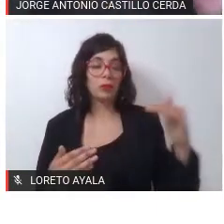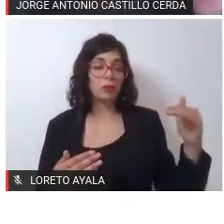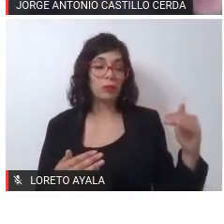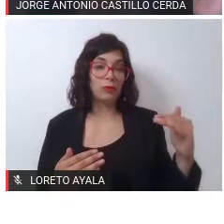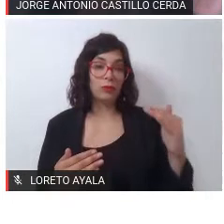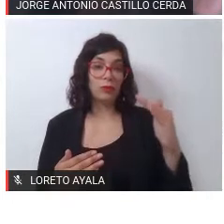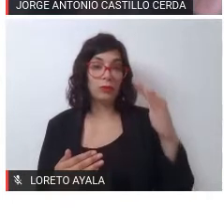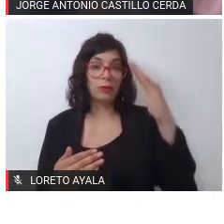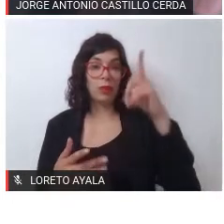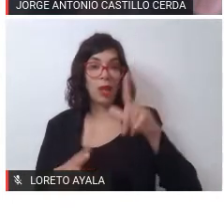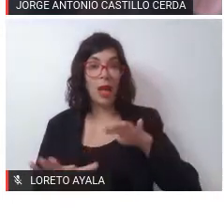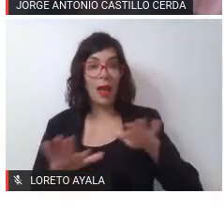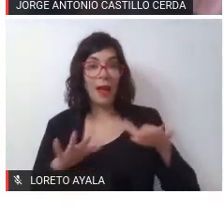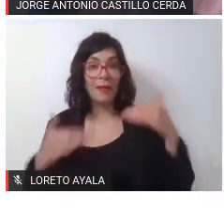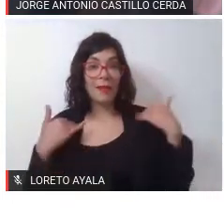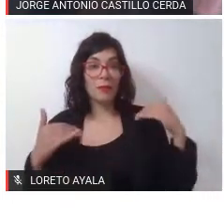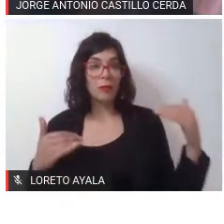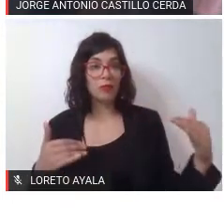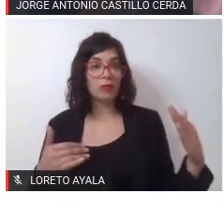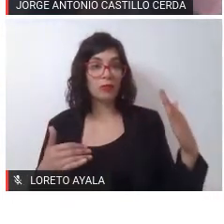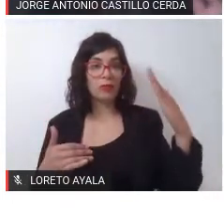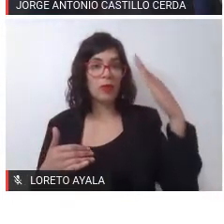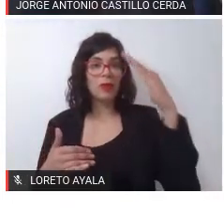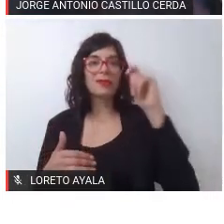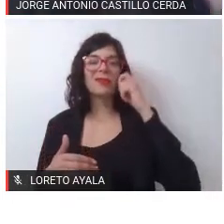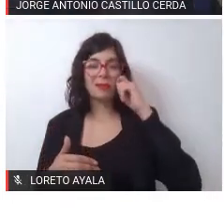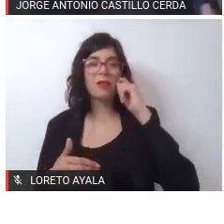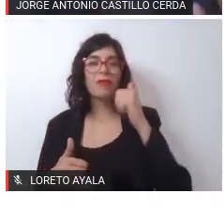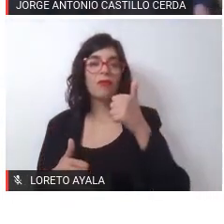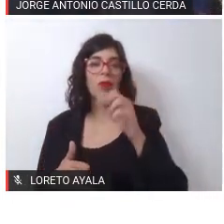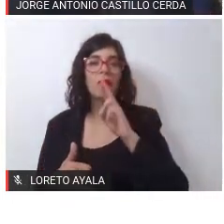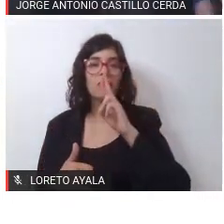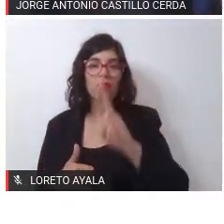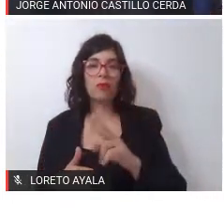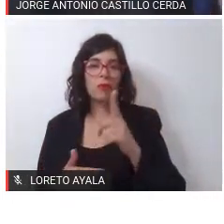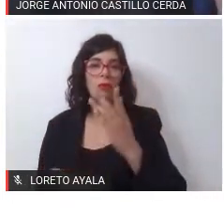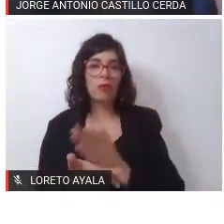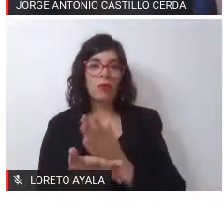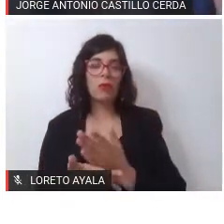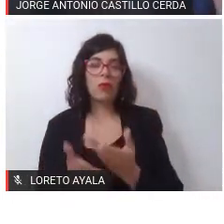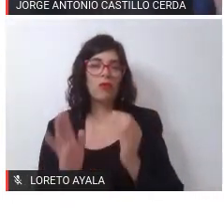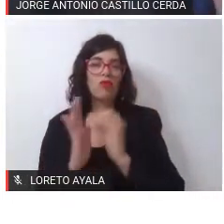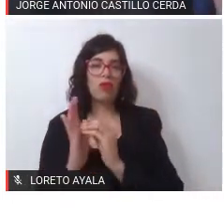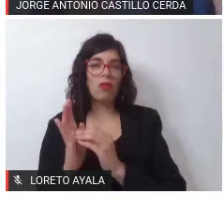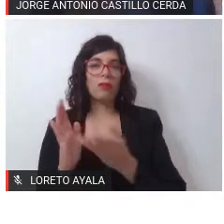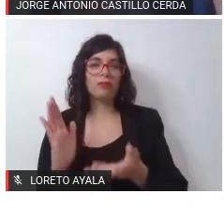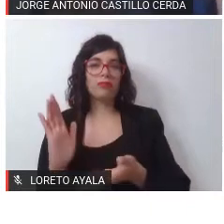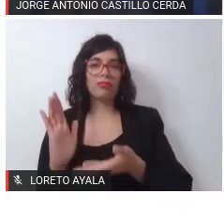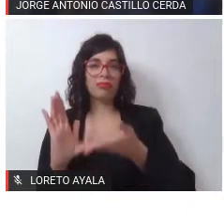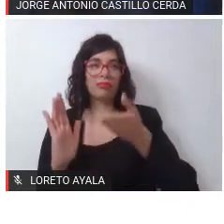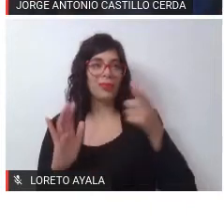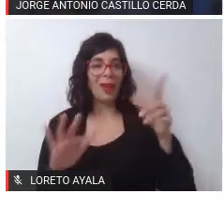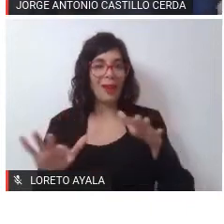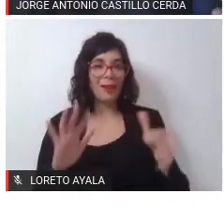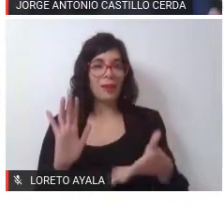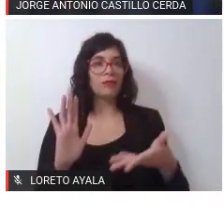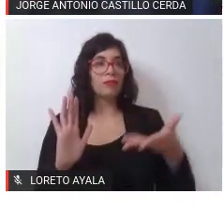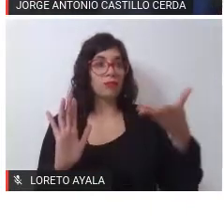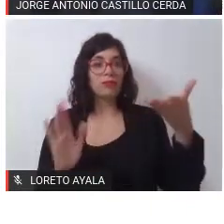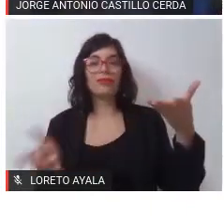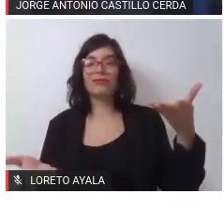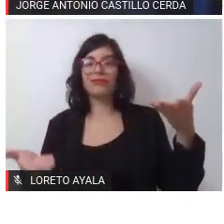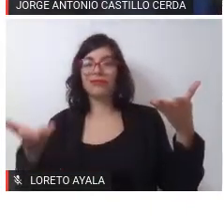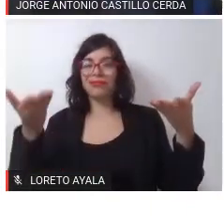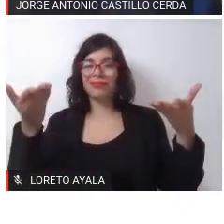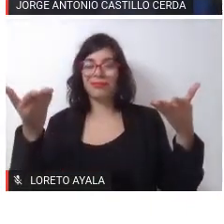buenos resultados académicos. En todos los contextos, buenos resultados académicos. ¿Ya? No solo en